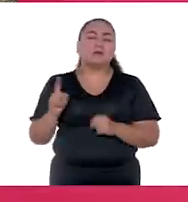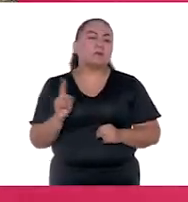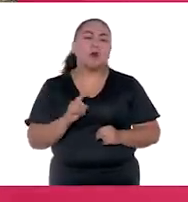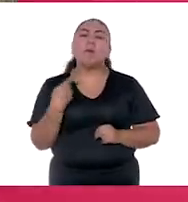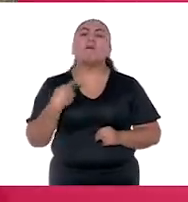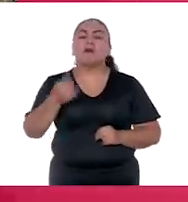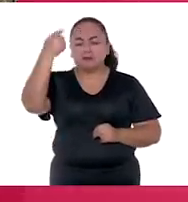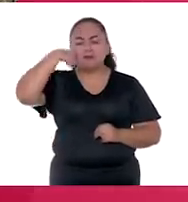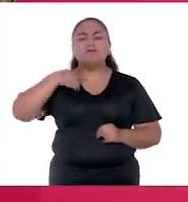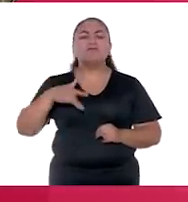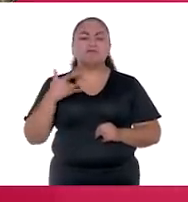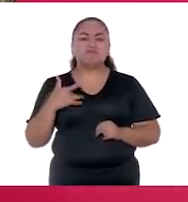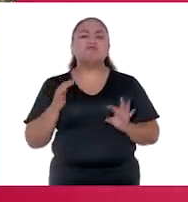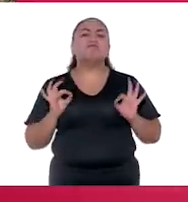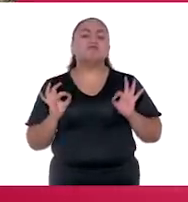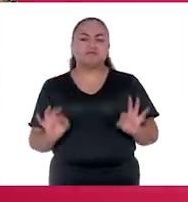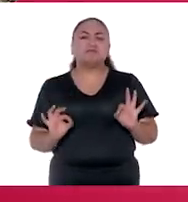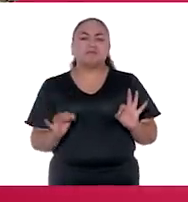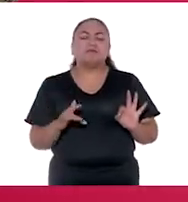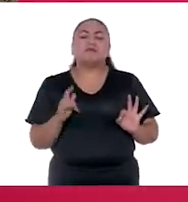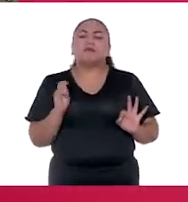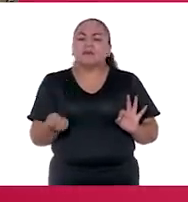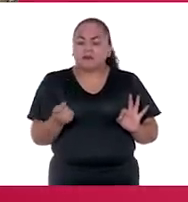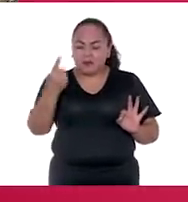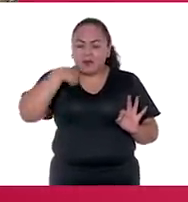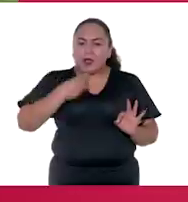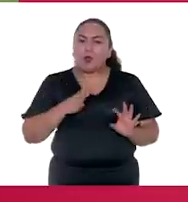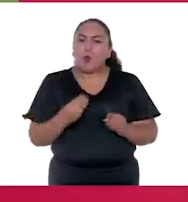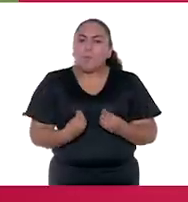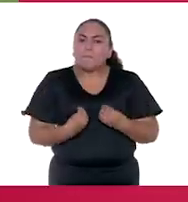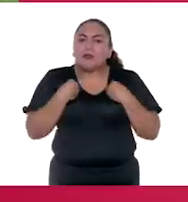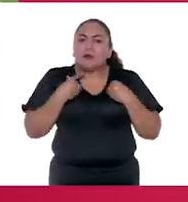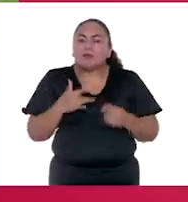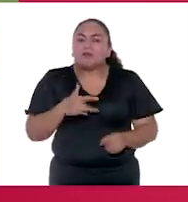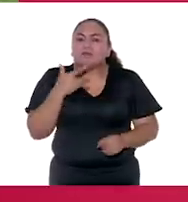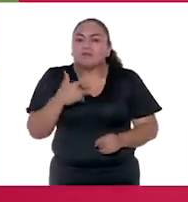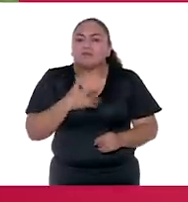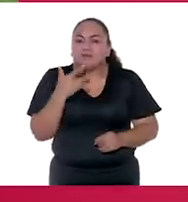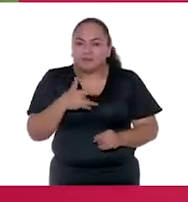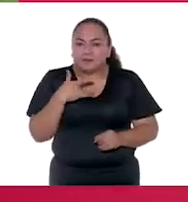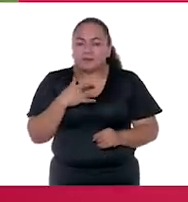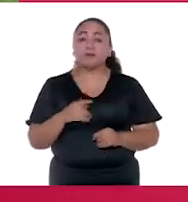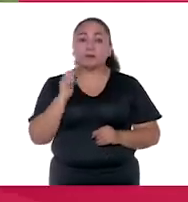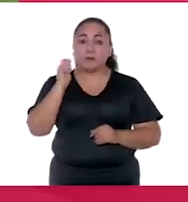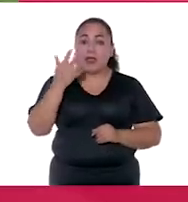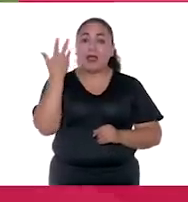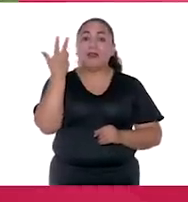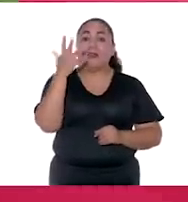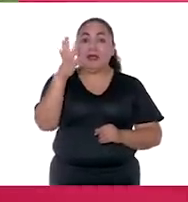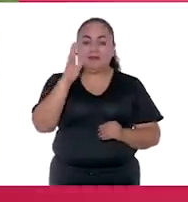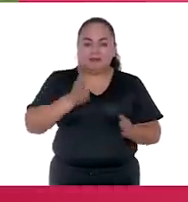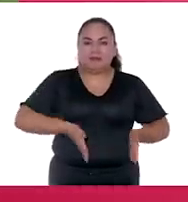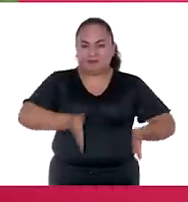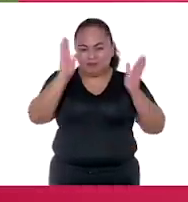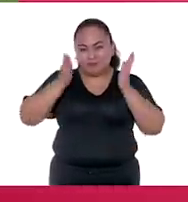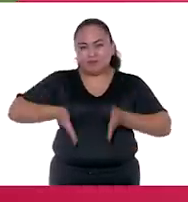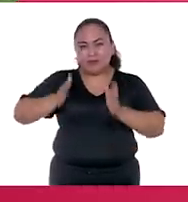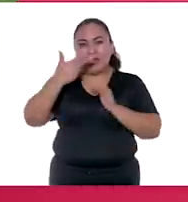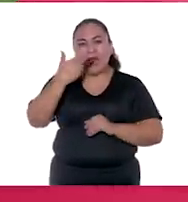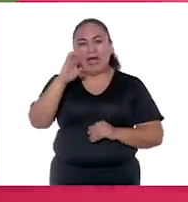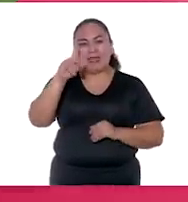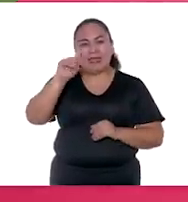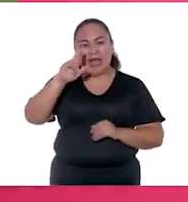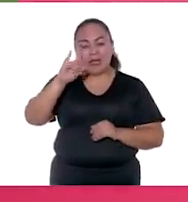gran satisfacción sentirme viva. De 10 hectáreas que dispone, 4 las destina